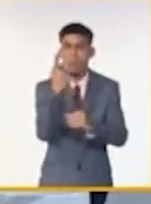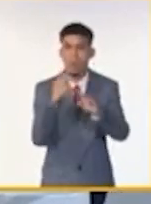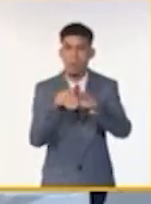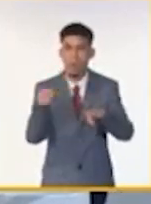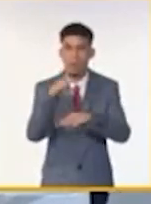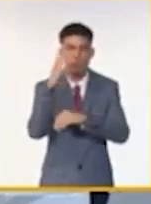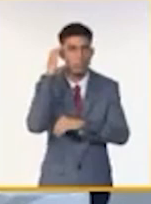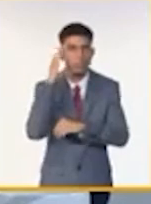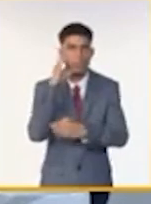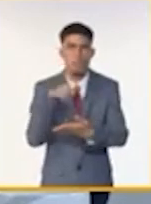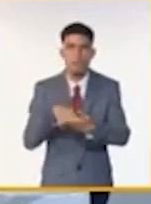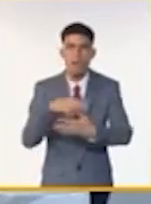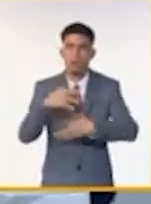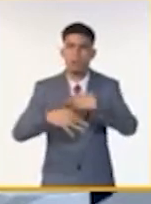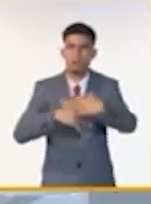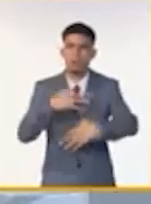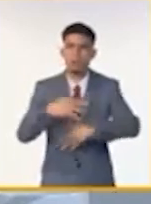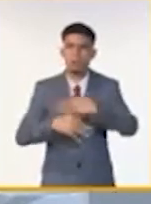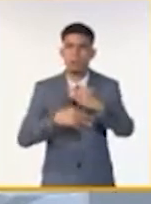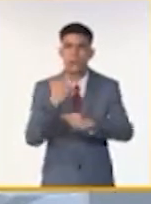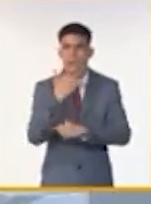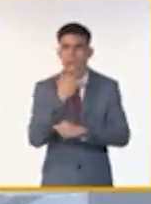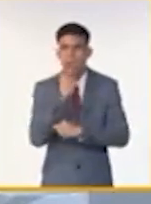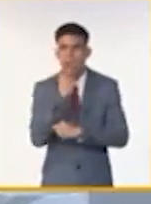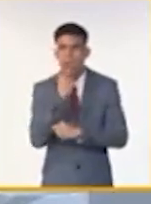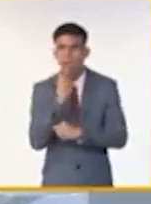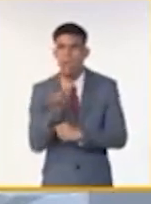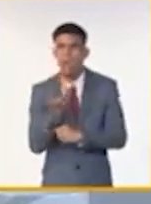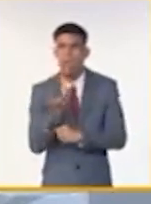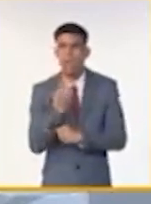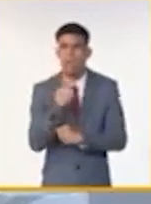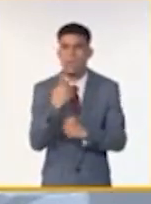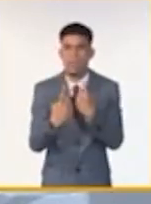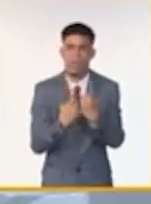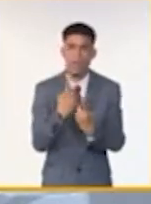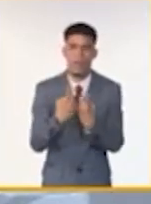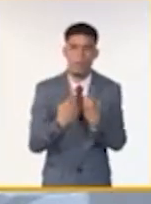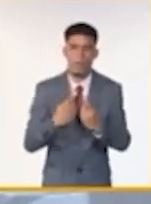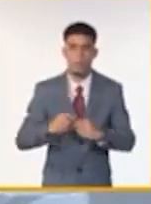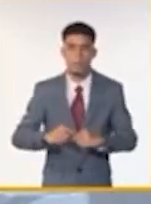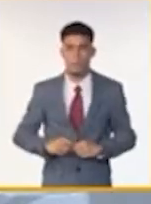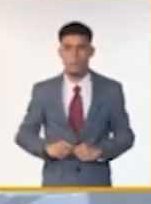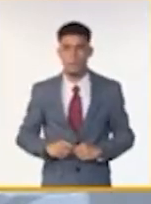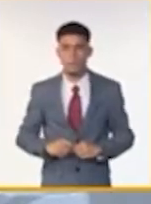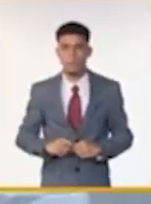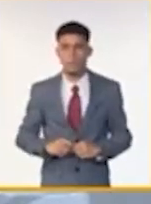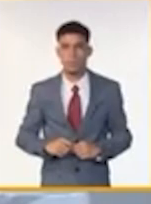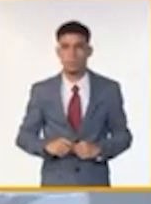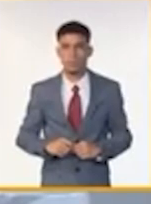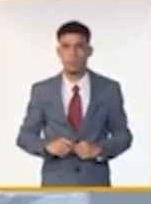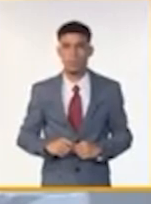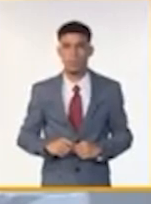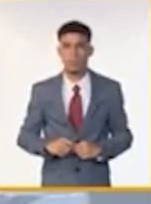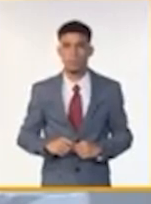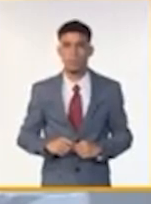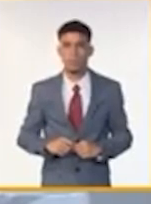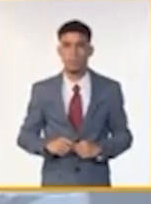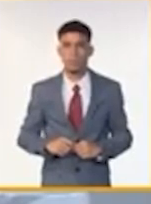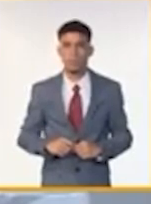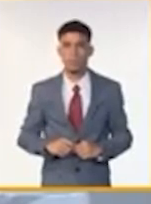creo que es un tema fundamental y que será de gran interés de nuestro pueblo después tiene que ver con